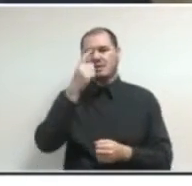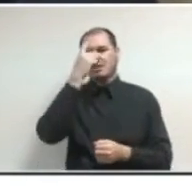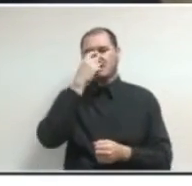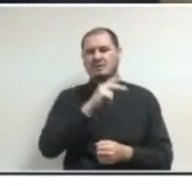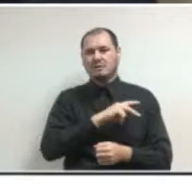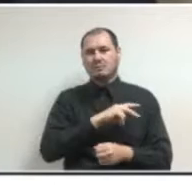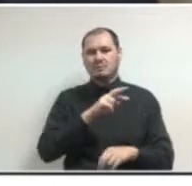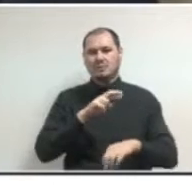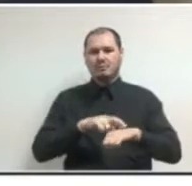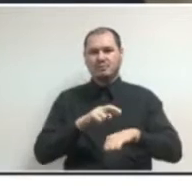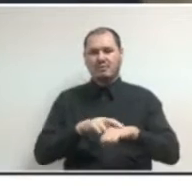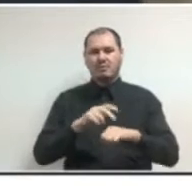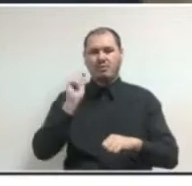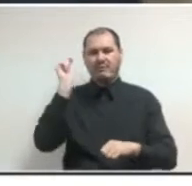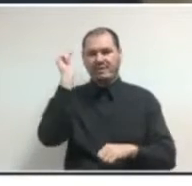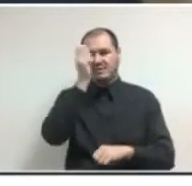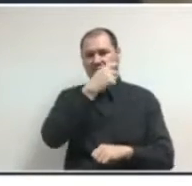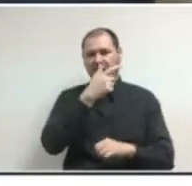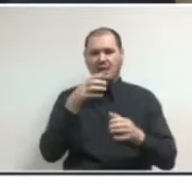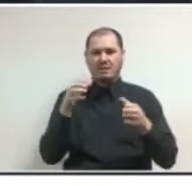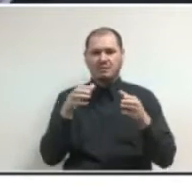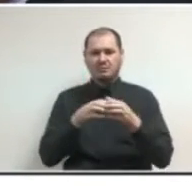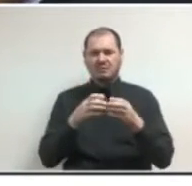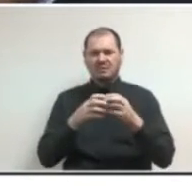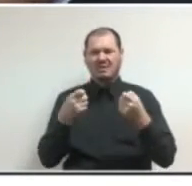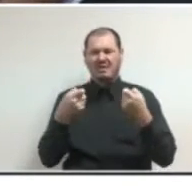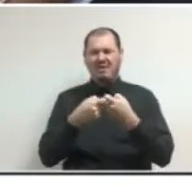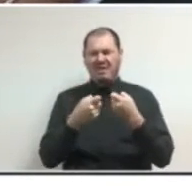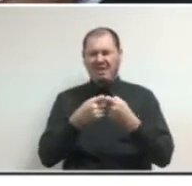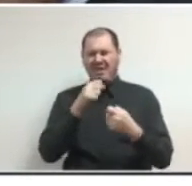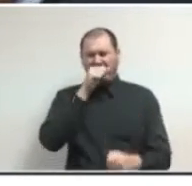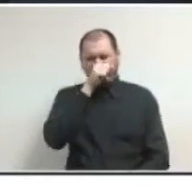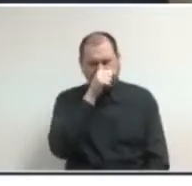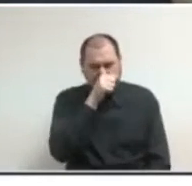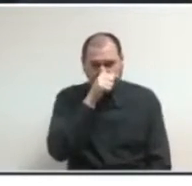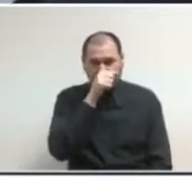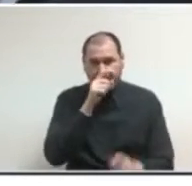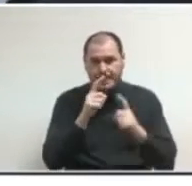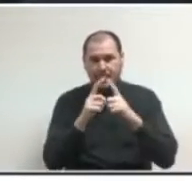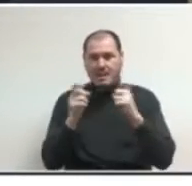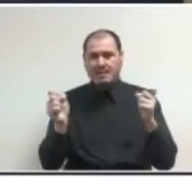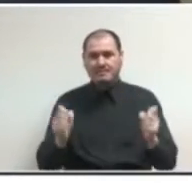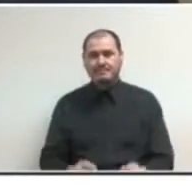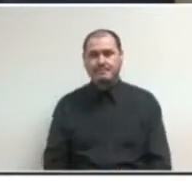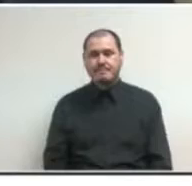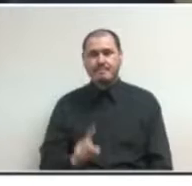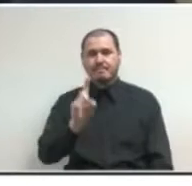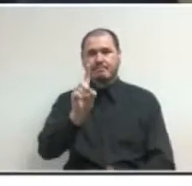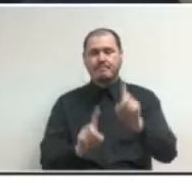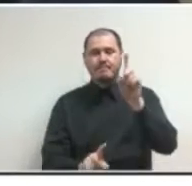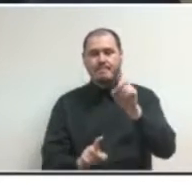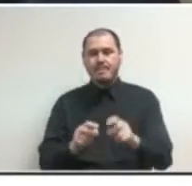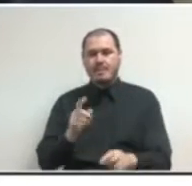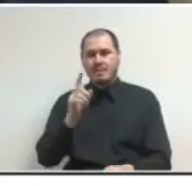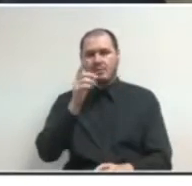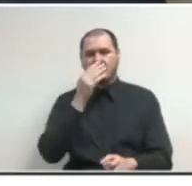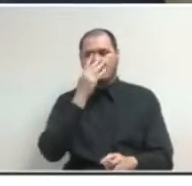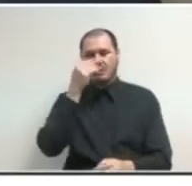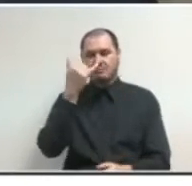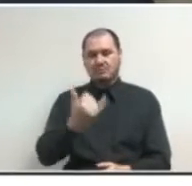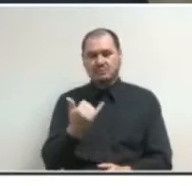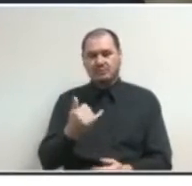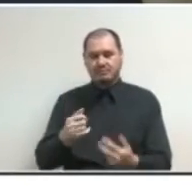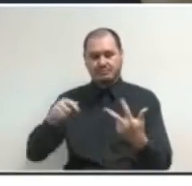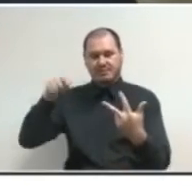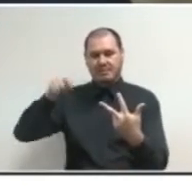Che, a Moisés, Petení, Cuantiape, ni Teracuera, y que tuvo hoy día un consejo